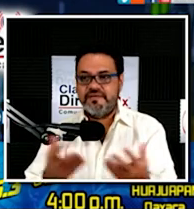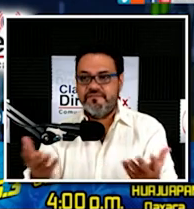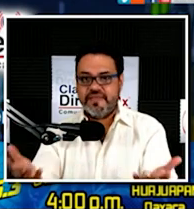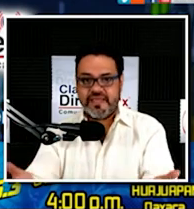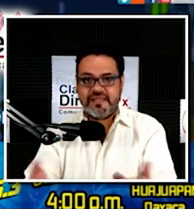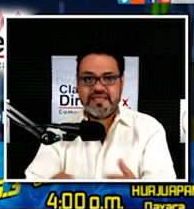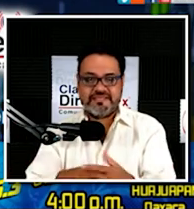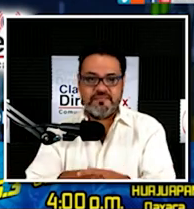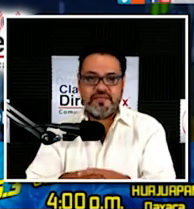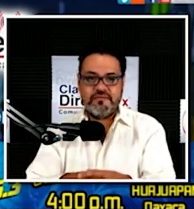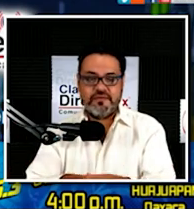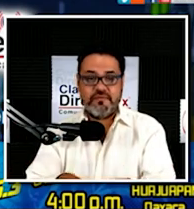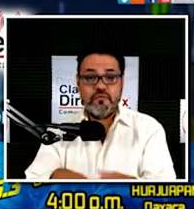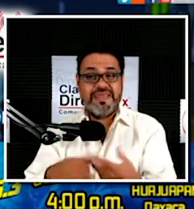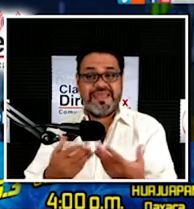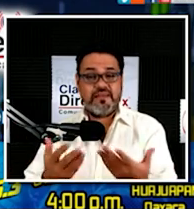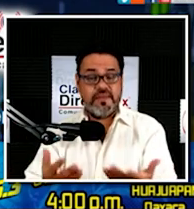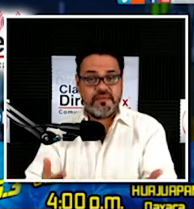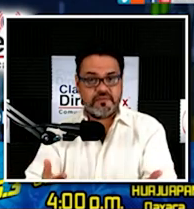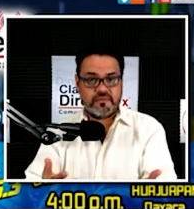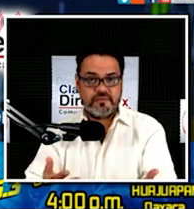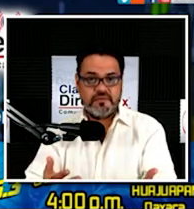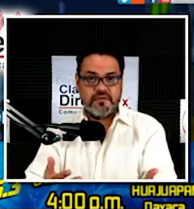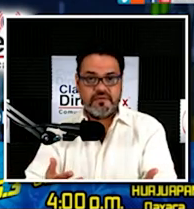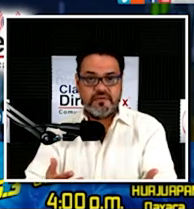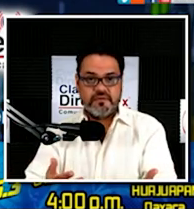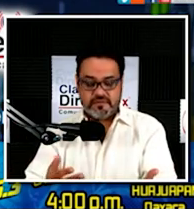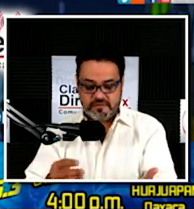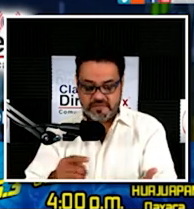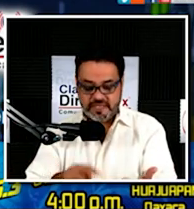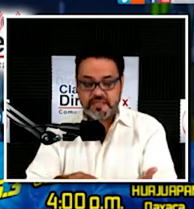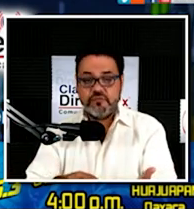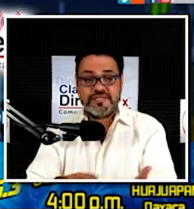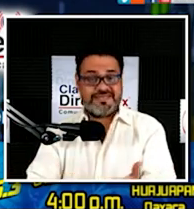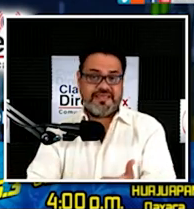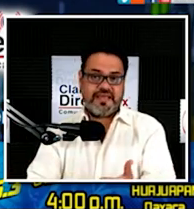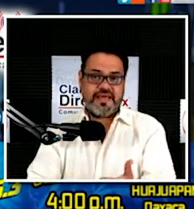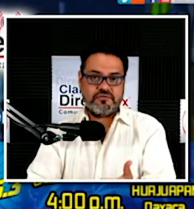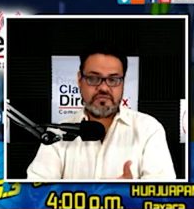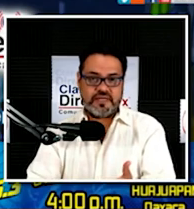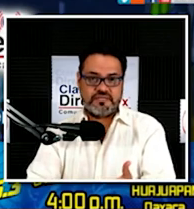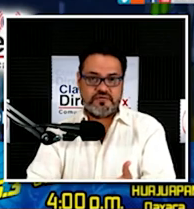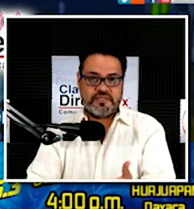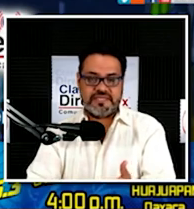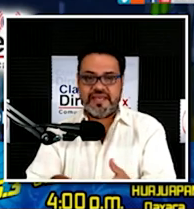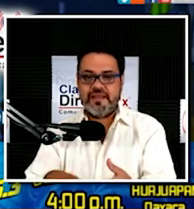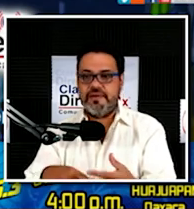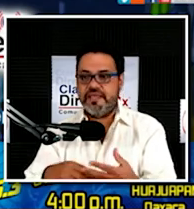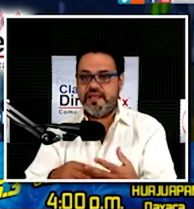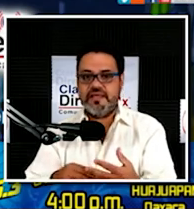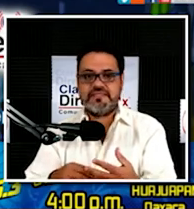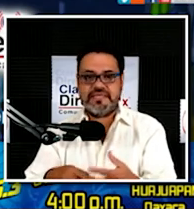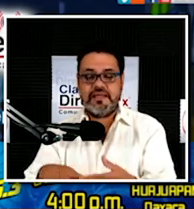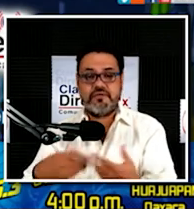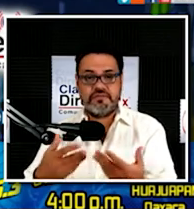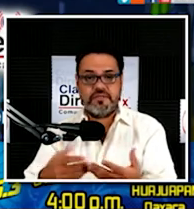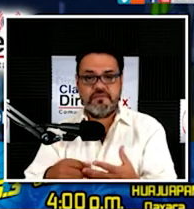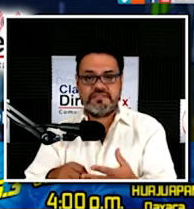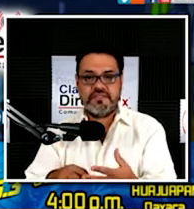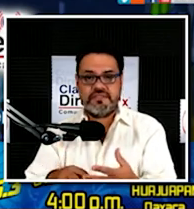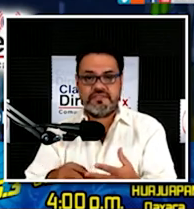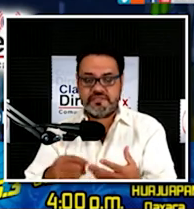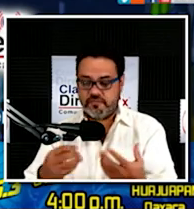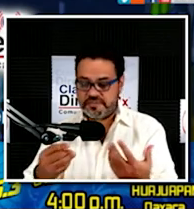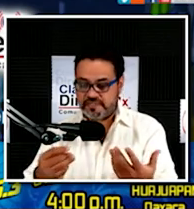casas, en el aislamiento, y ha habido un incremento de denuncias y de casos de agresiones. En la mañana se le cuestiona